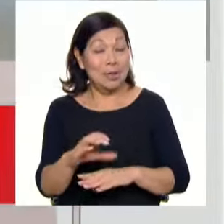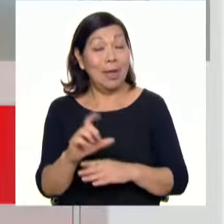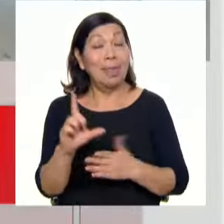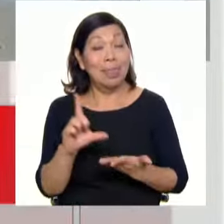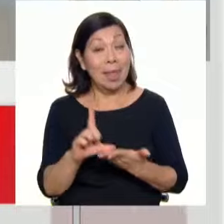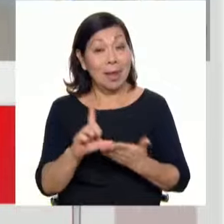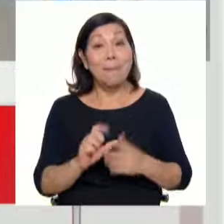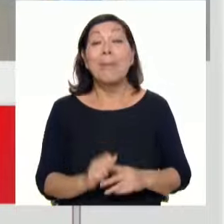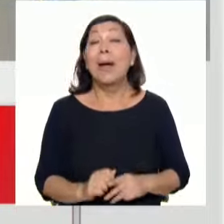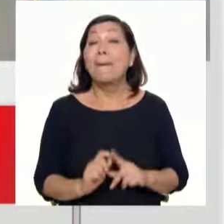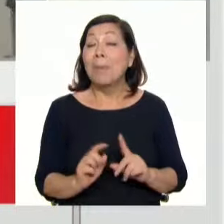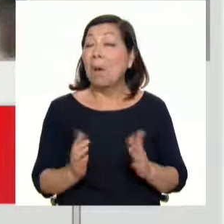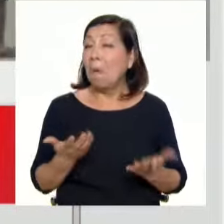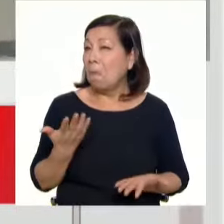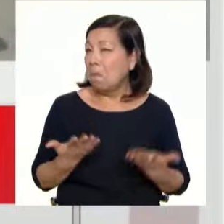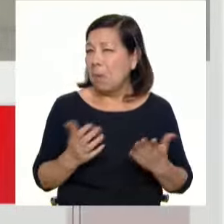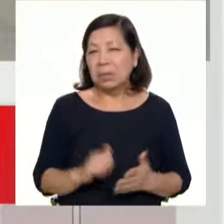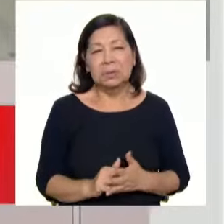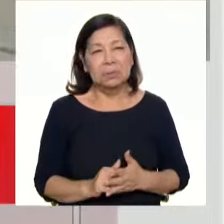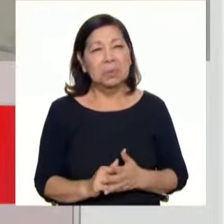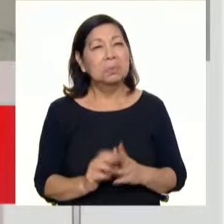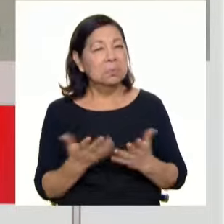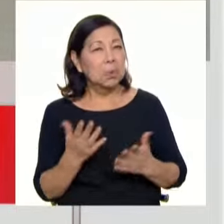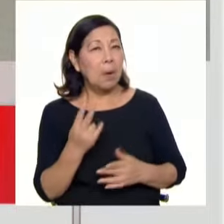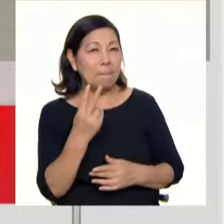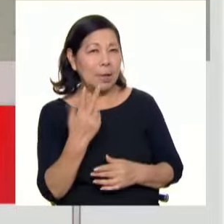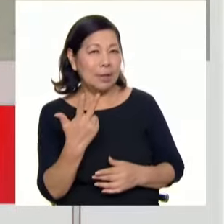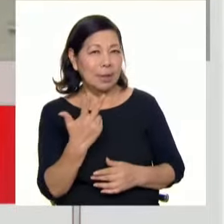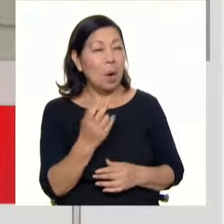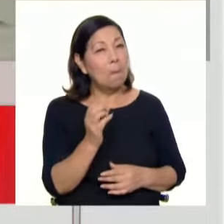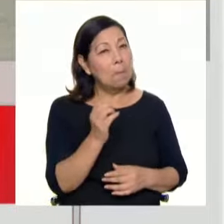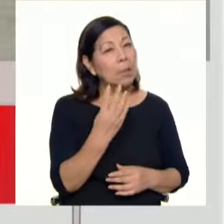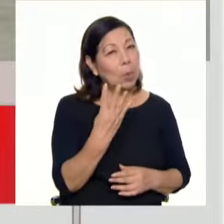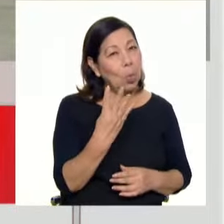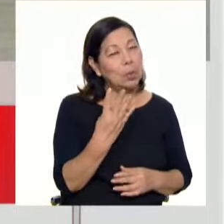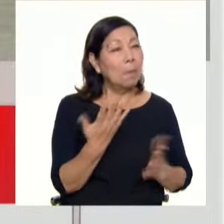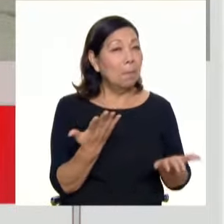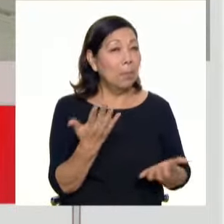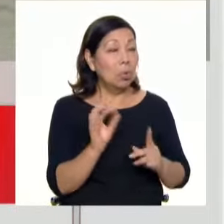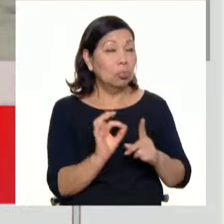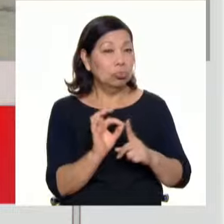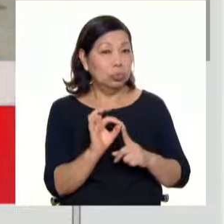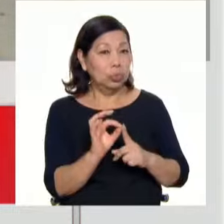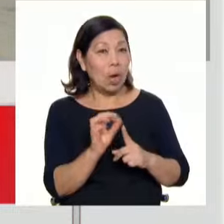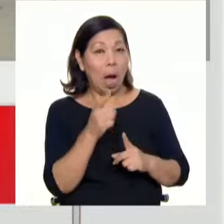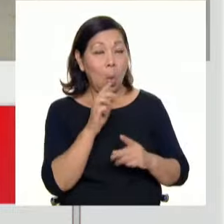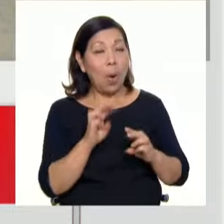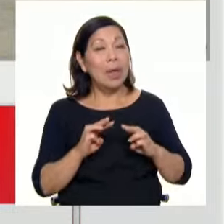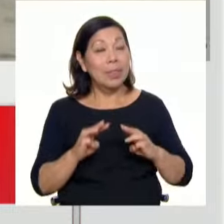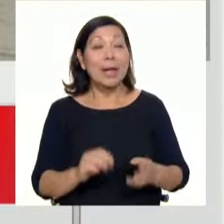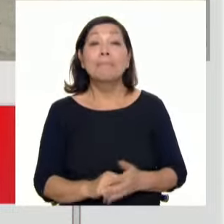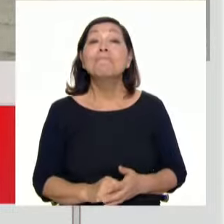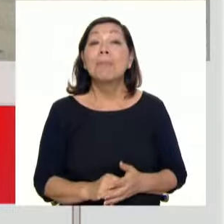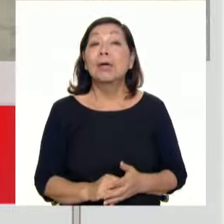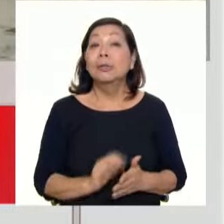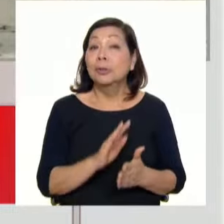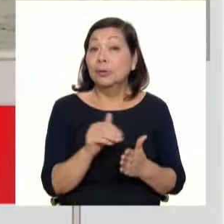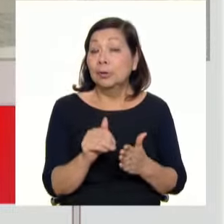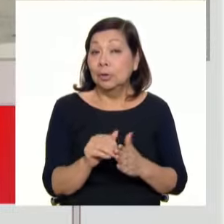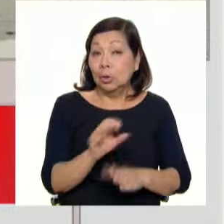la zona de Lima, y más o menos estamos pues con valores entre 23 grados o 24 de la temperatura temperatura del agua del mar. O sea, todo